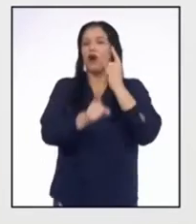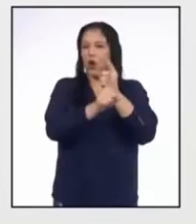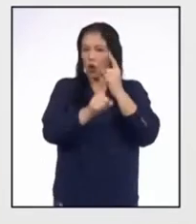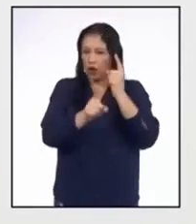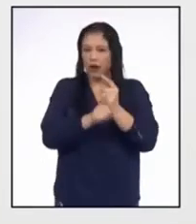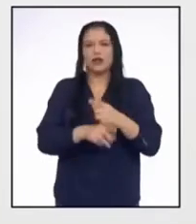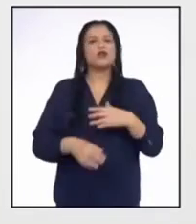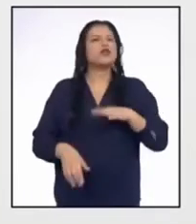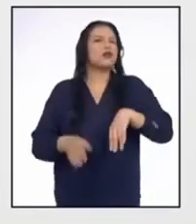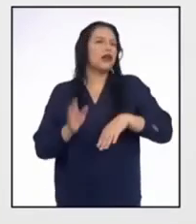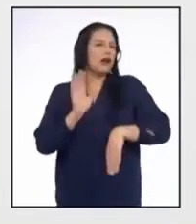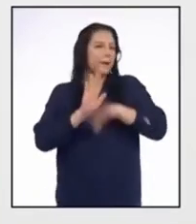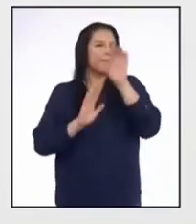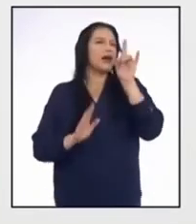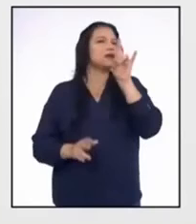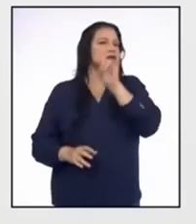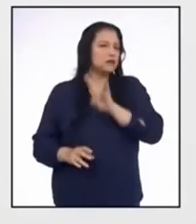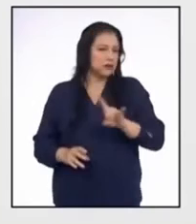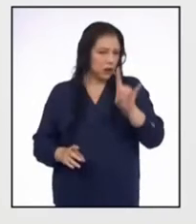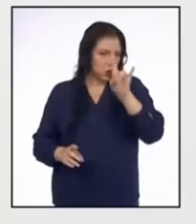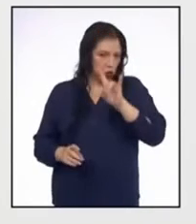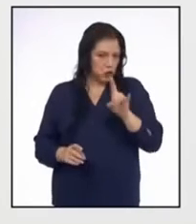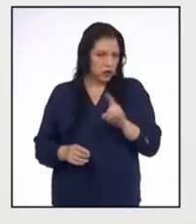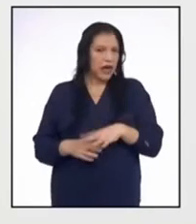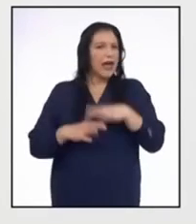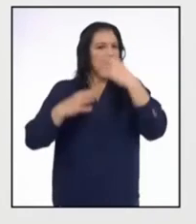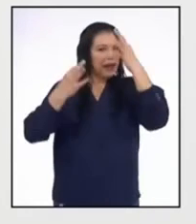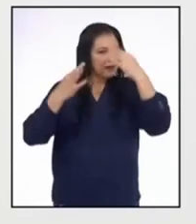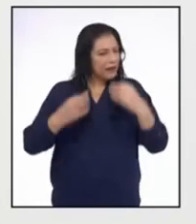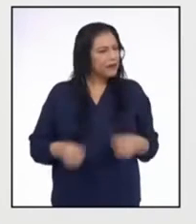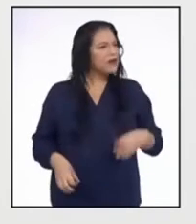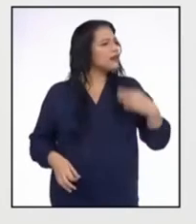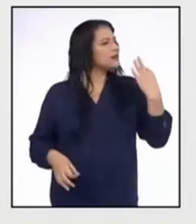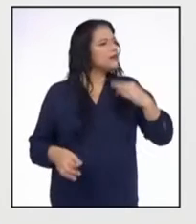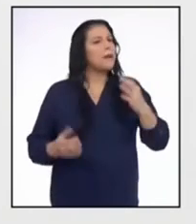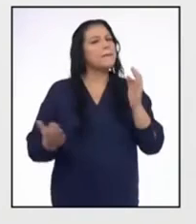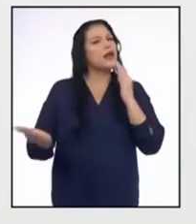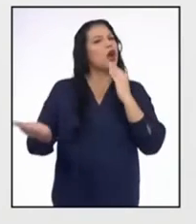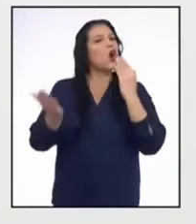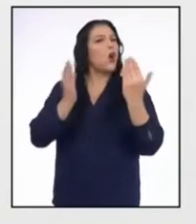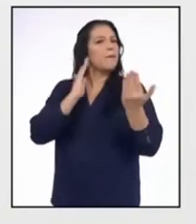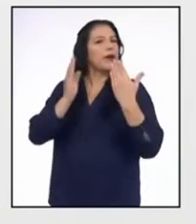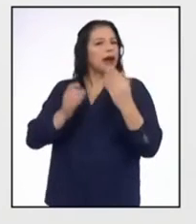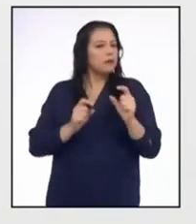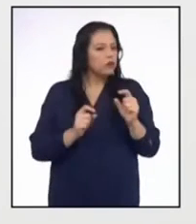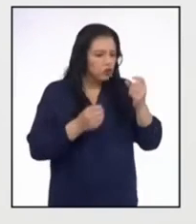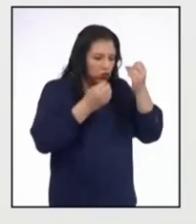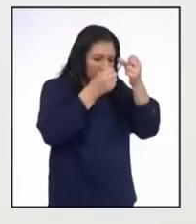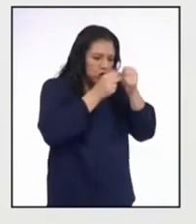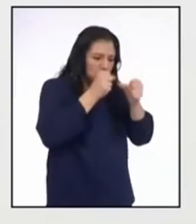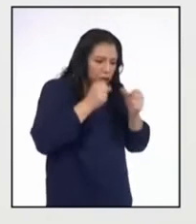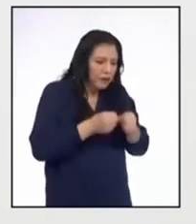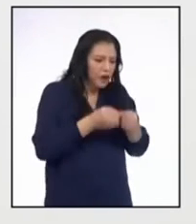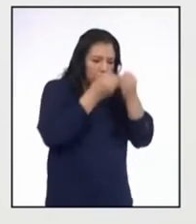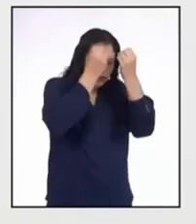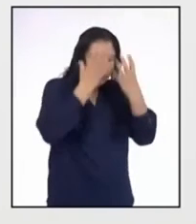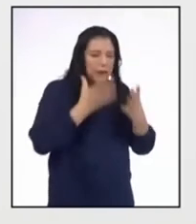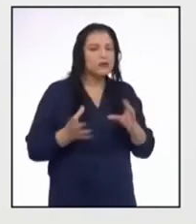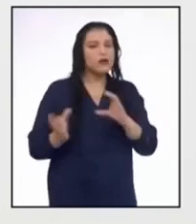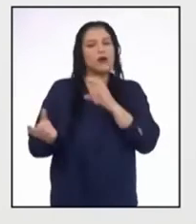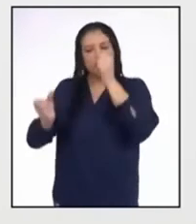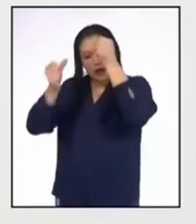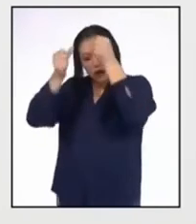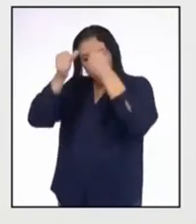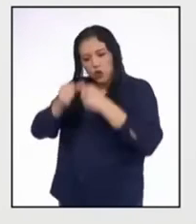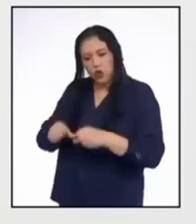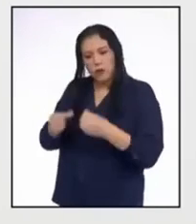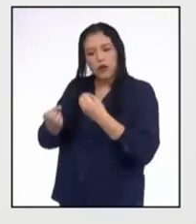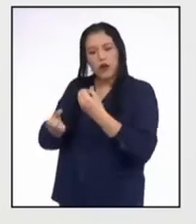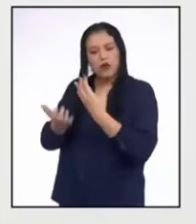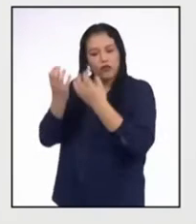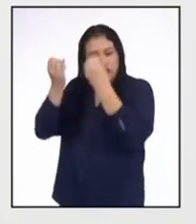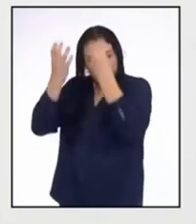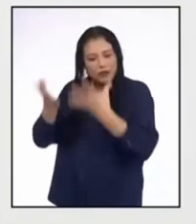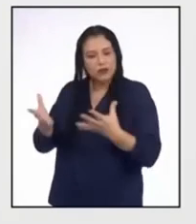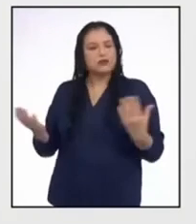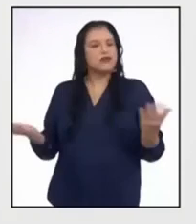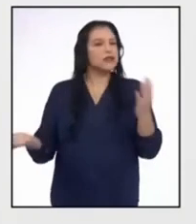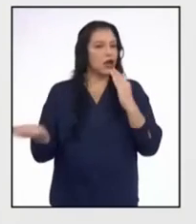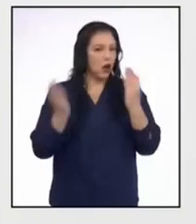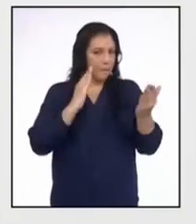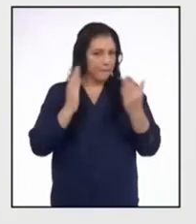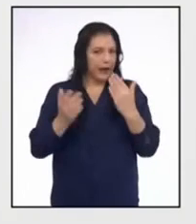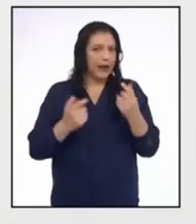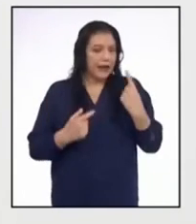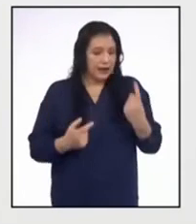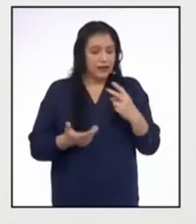son las más usadas. En estadística siempre comparamos un dato con otro. Como hemos trabajado estas 2 semanas, hemos